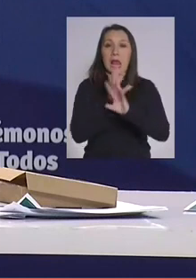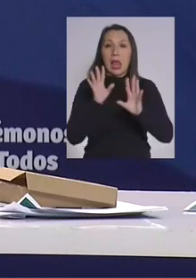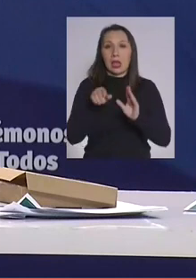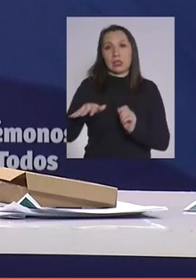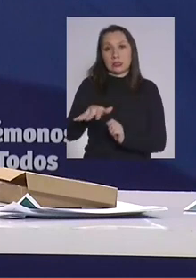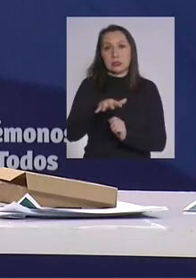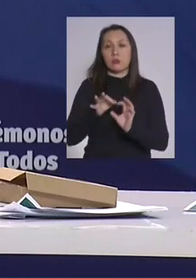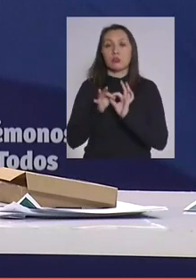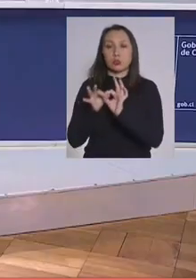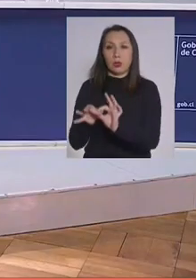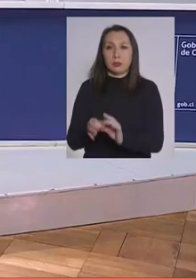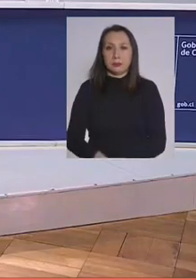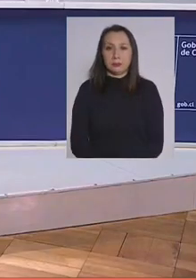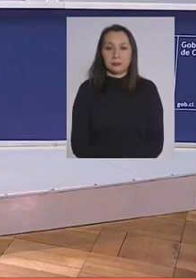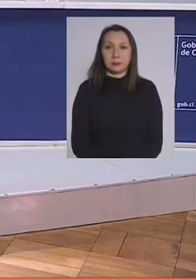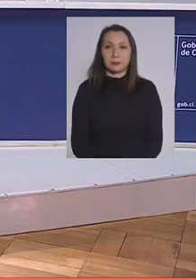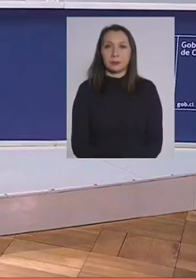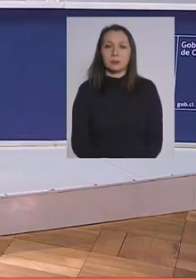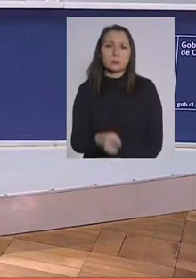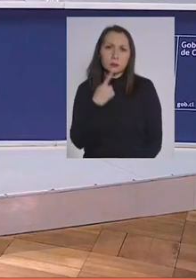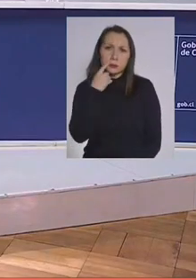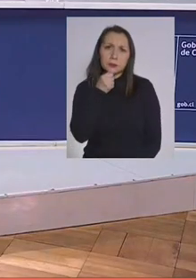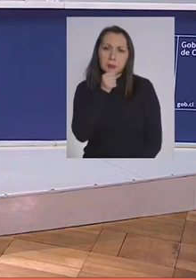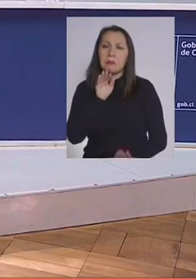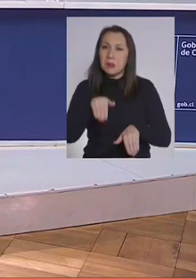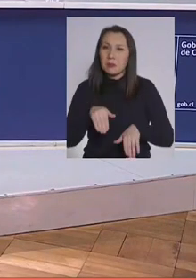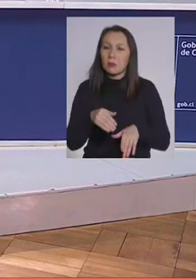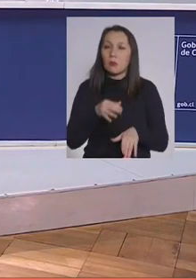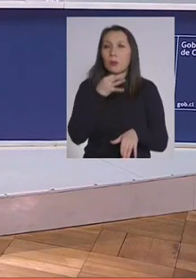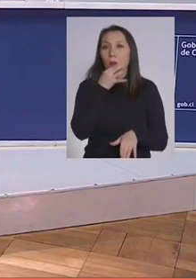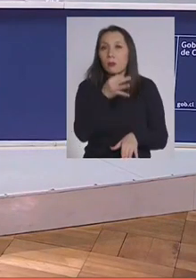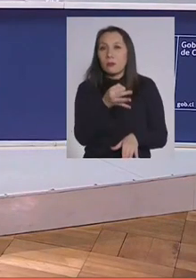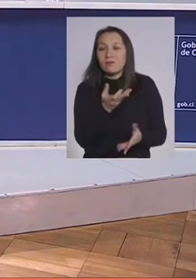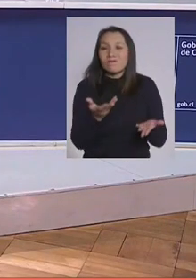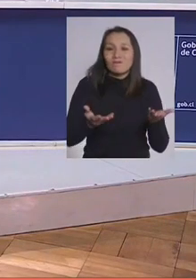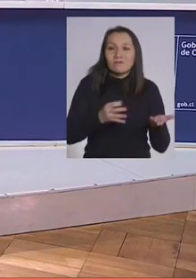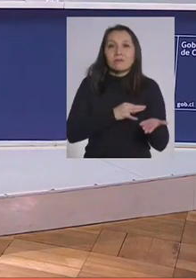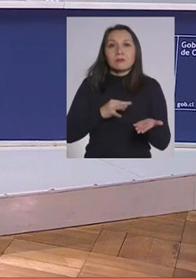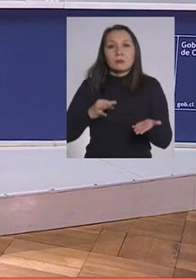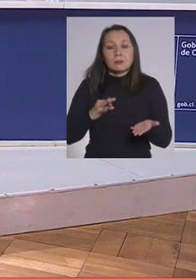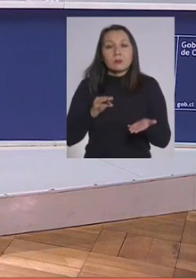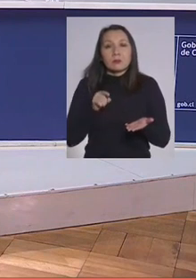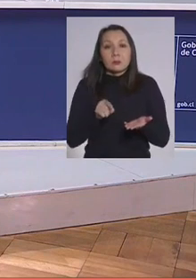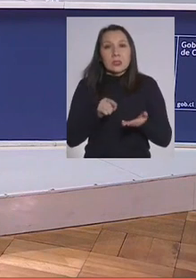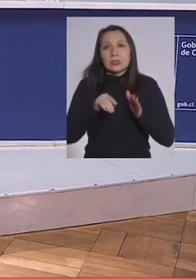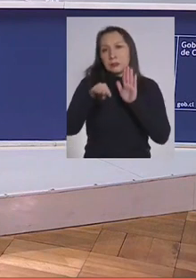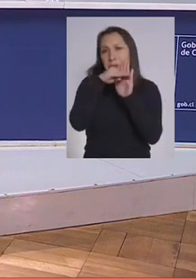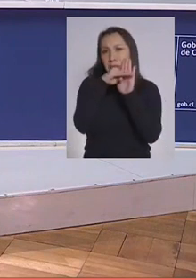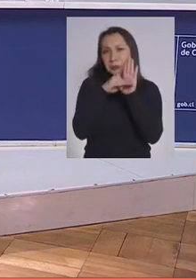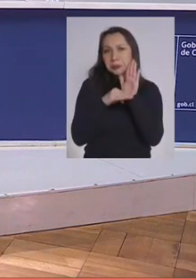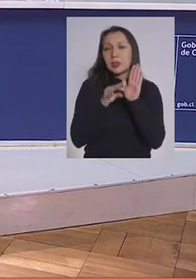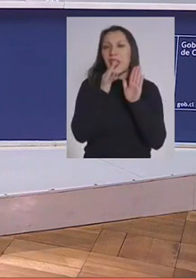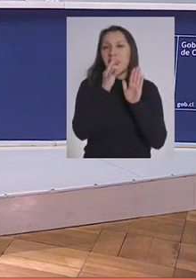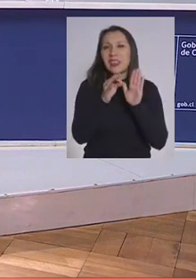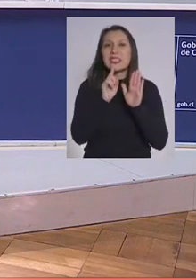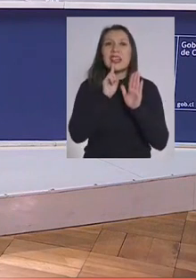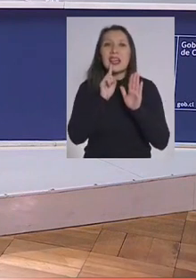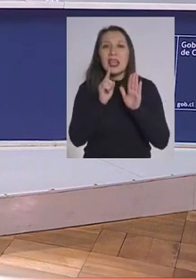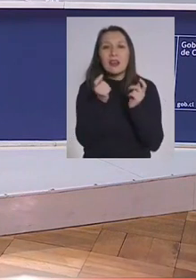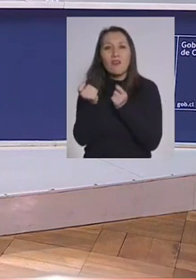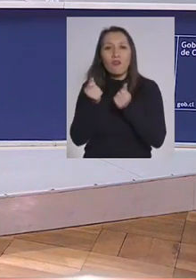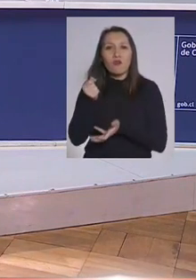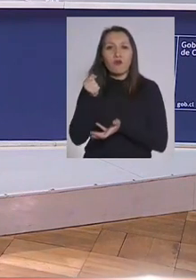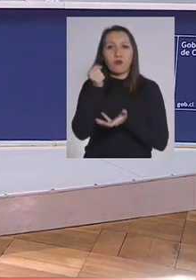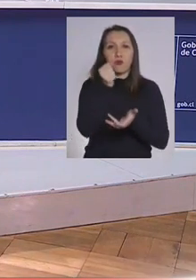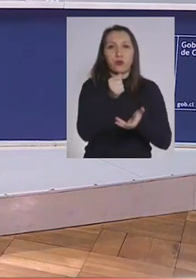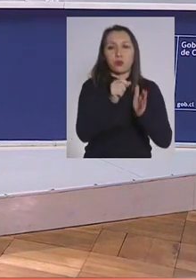situación muchas gracias ministro y bueno usted dice claro que ahí en ese listado se detalla en el fondo los recursos